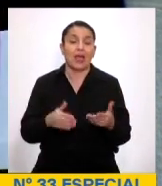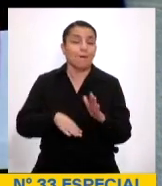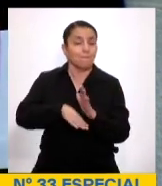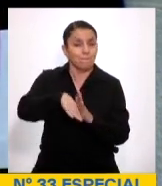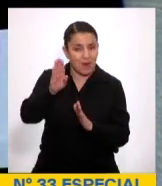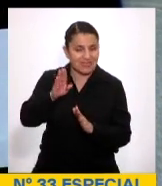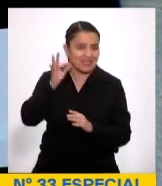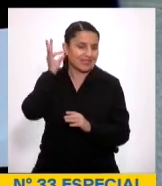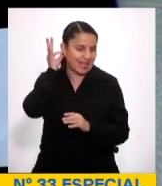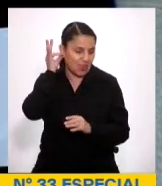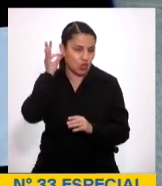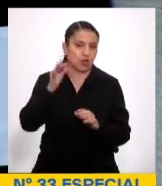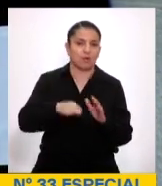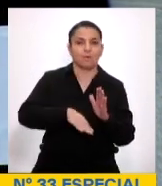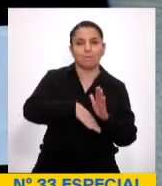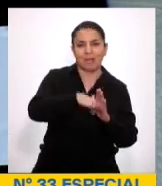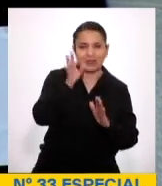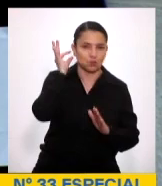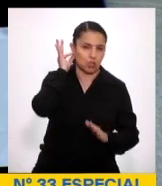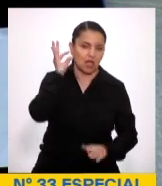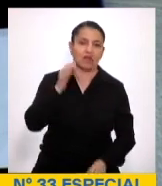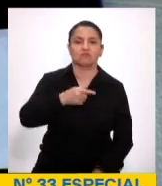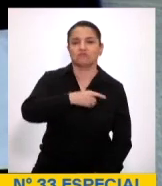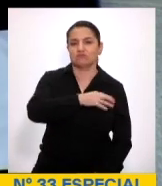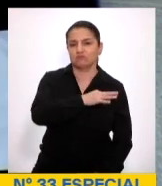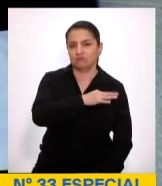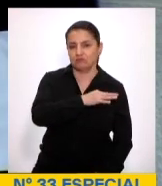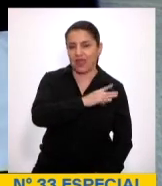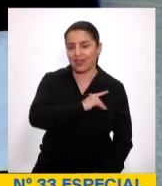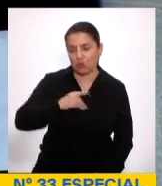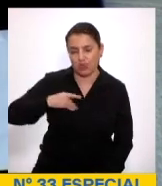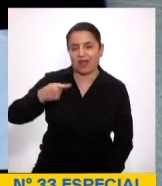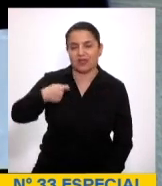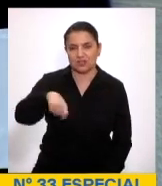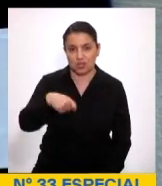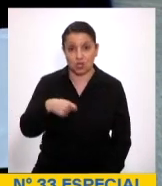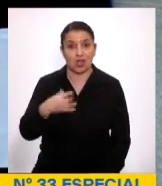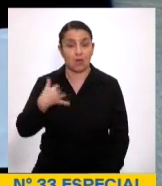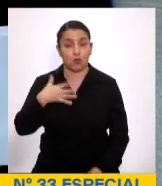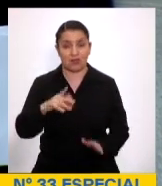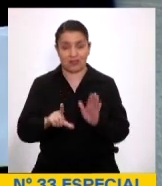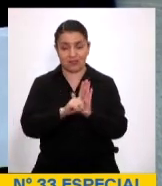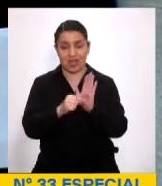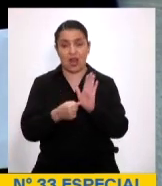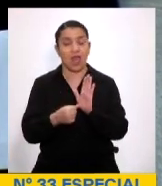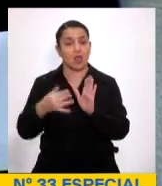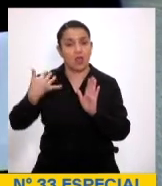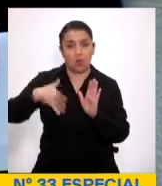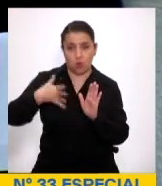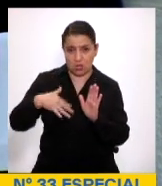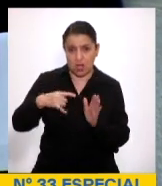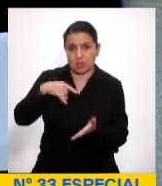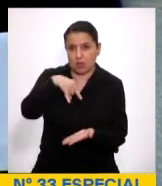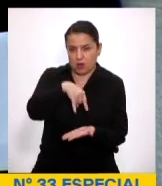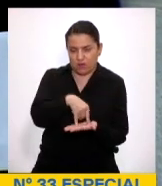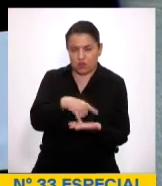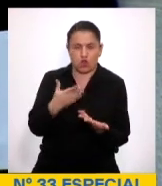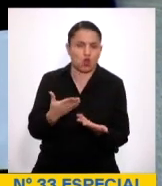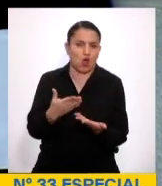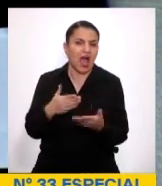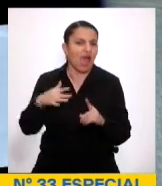diputadas es interesante destacar algunas leyes especialmente significativas donde parlamentarias han logrado incidir fuertemente su